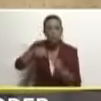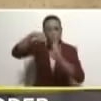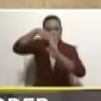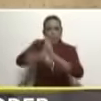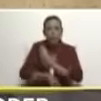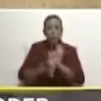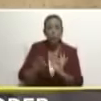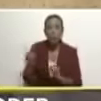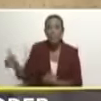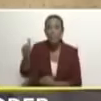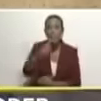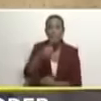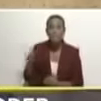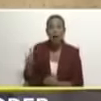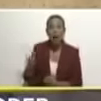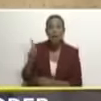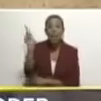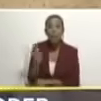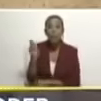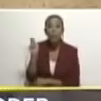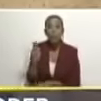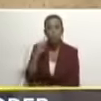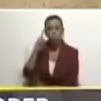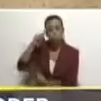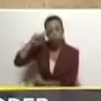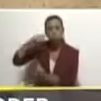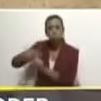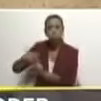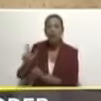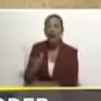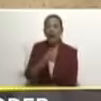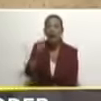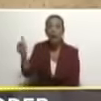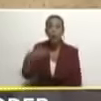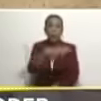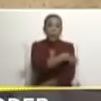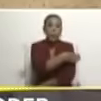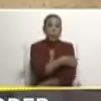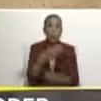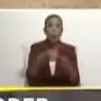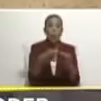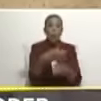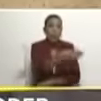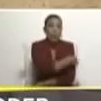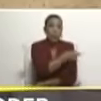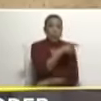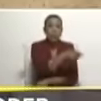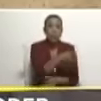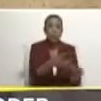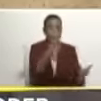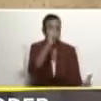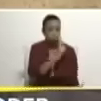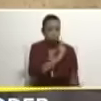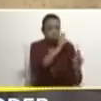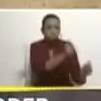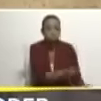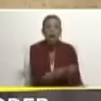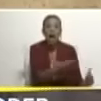y que cada quien juegue su papel. Señores diputados de la oposición, cada quien juegue su